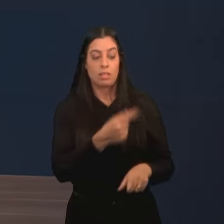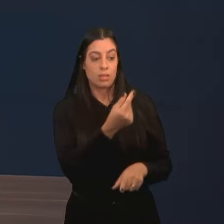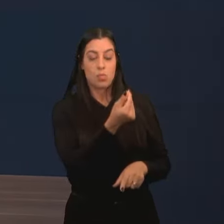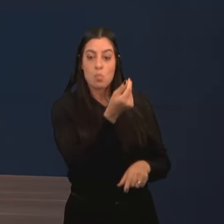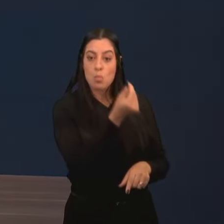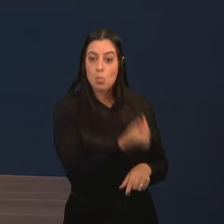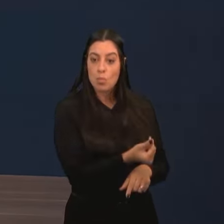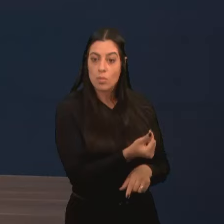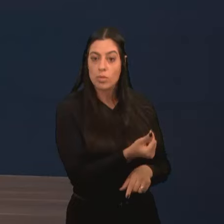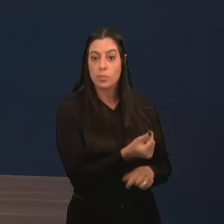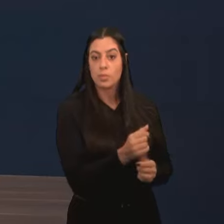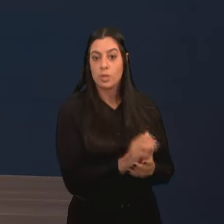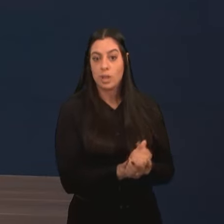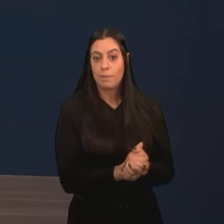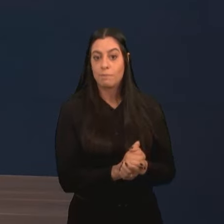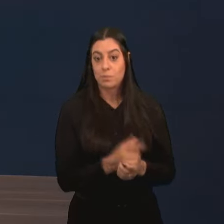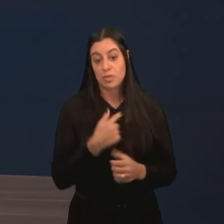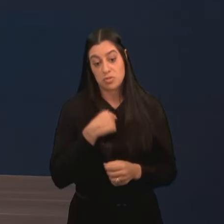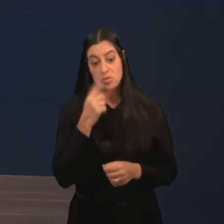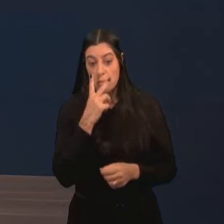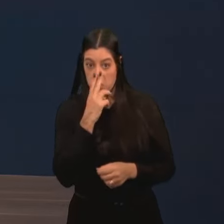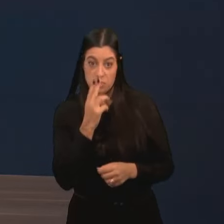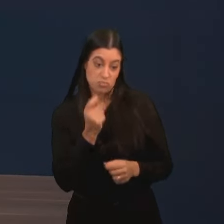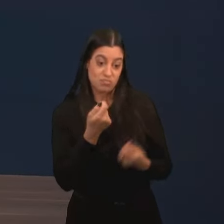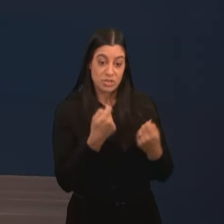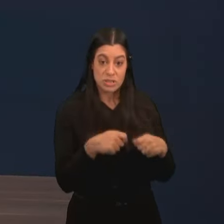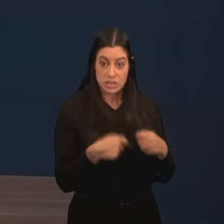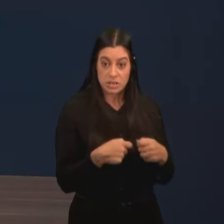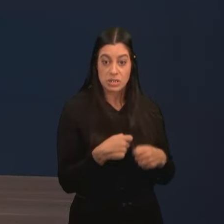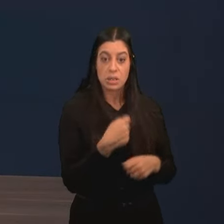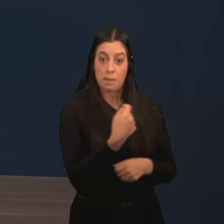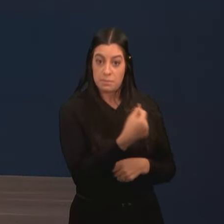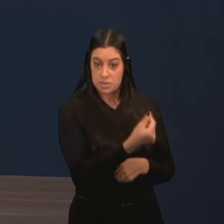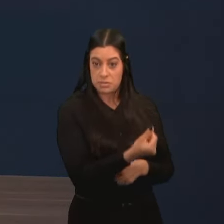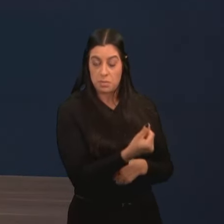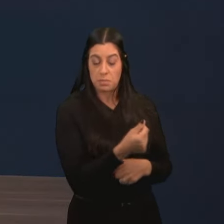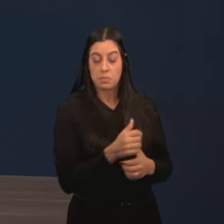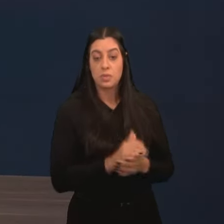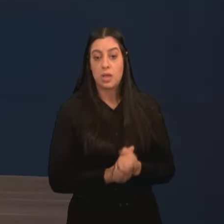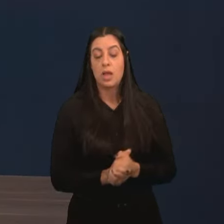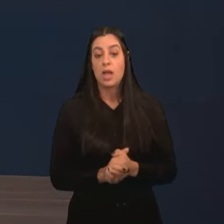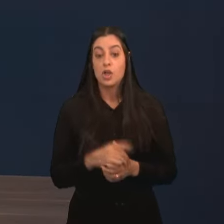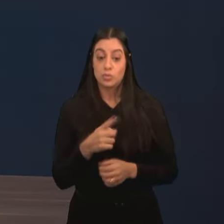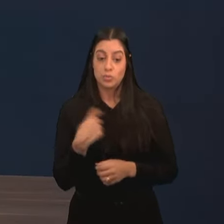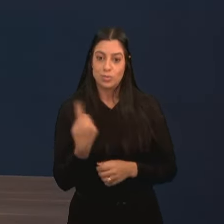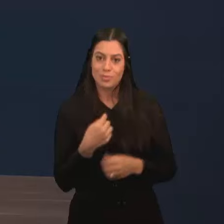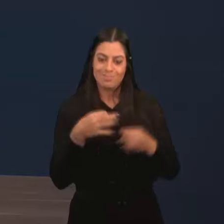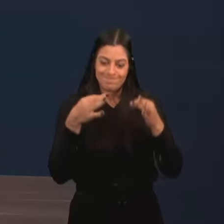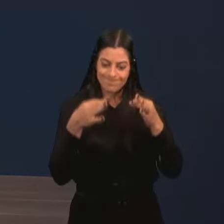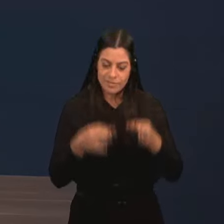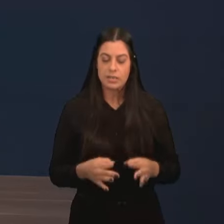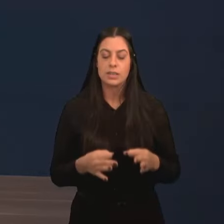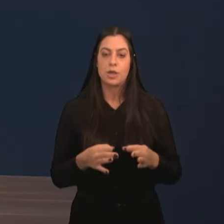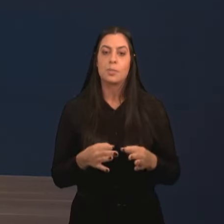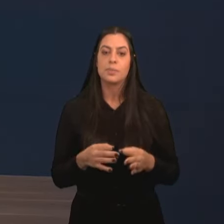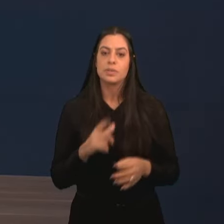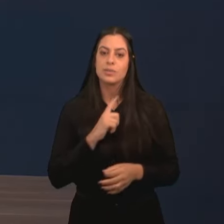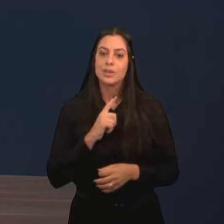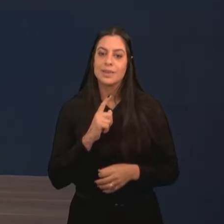economía para la justicia, y supongo que sí, mucha economía, nosotros